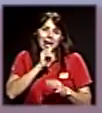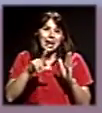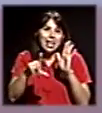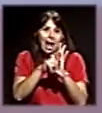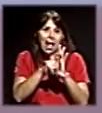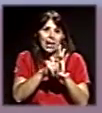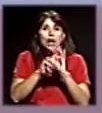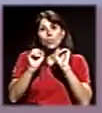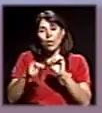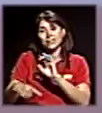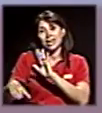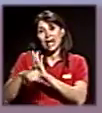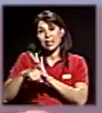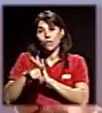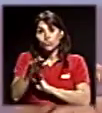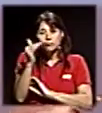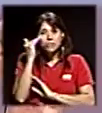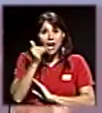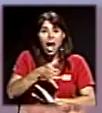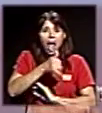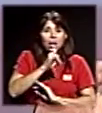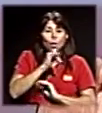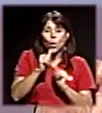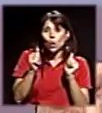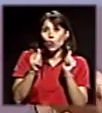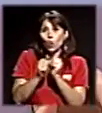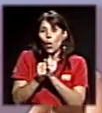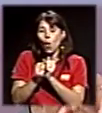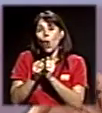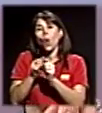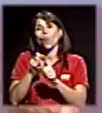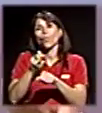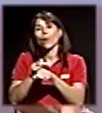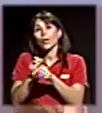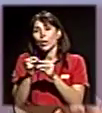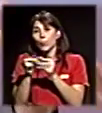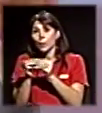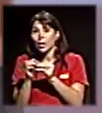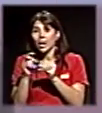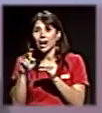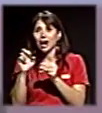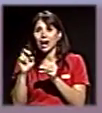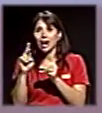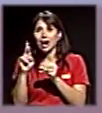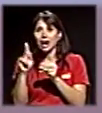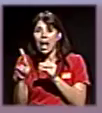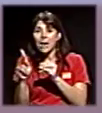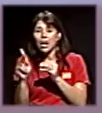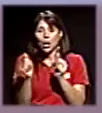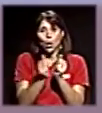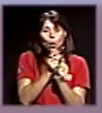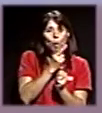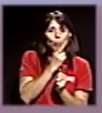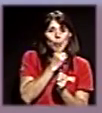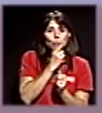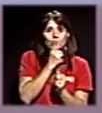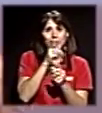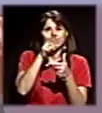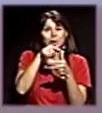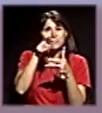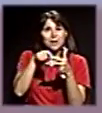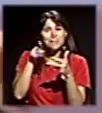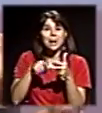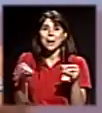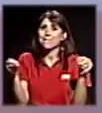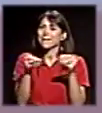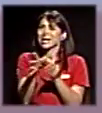está clasificado el alcohol junto con el crack y junto con el tabaquismo como las más adictivas y la que más daño hacen